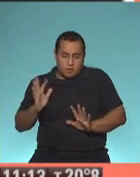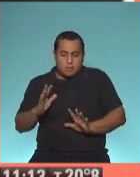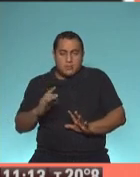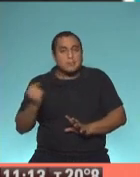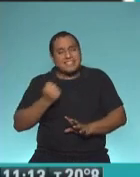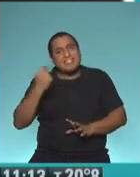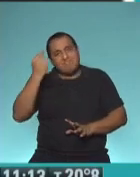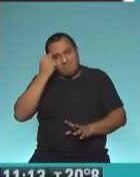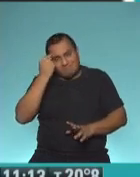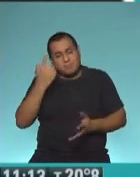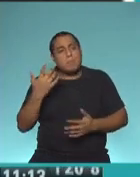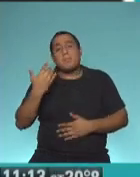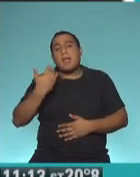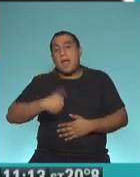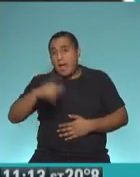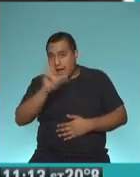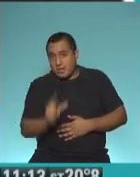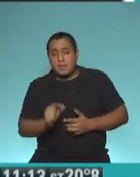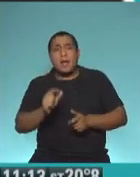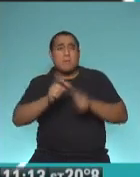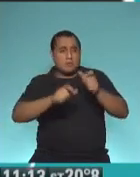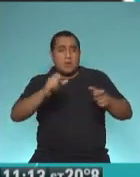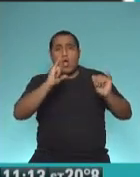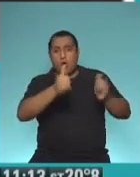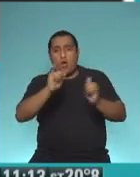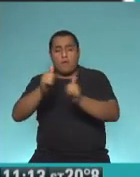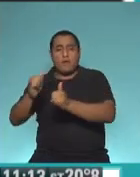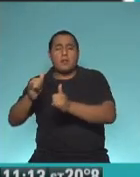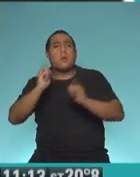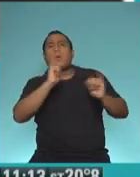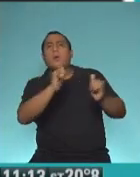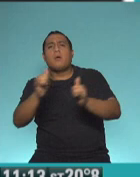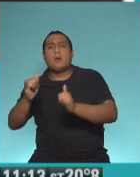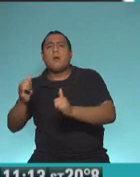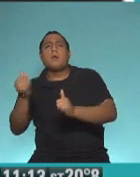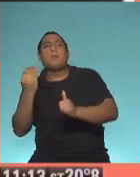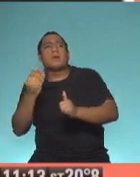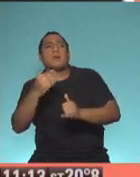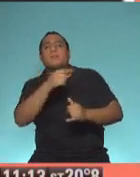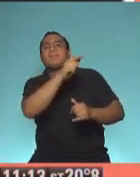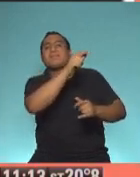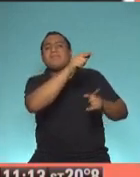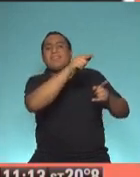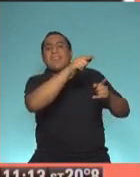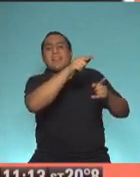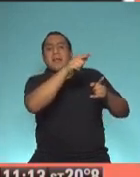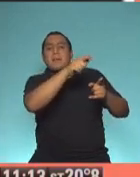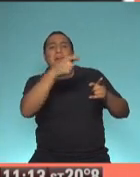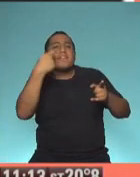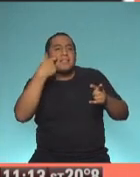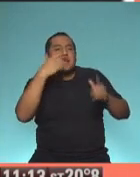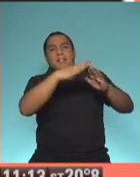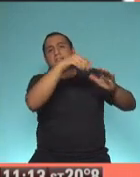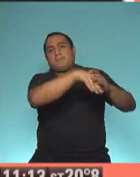¿no? Total. En la Argentina hay gente joven porque la gente mayor se quedó guardada, no porque el virus sea distinto. Si